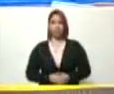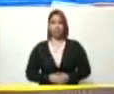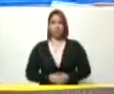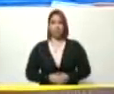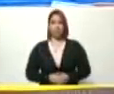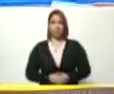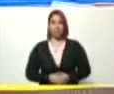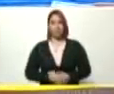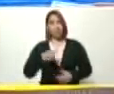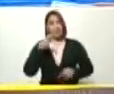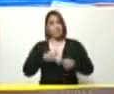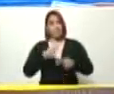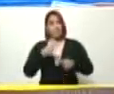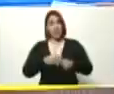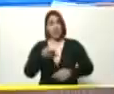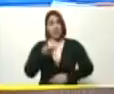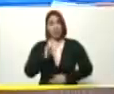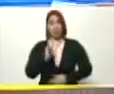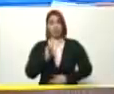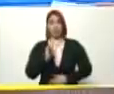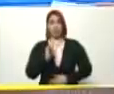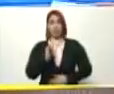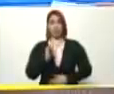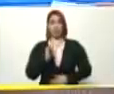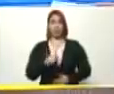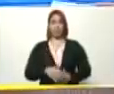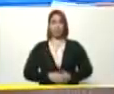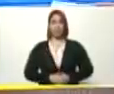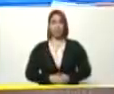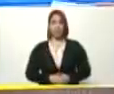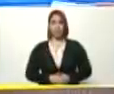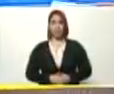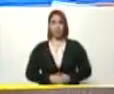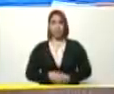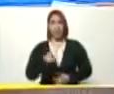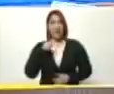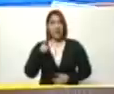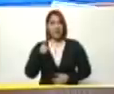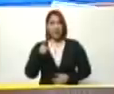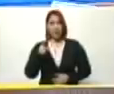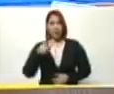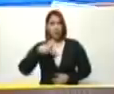El peligro está, señores oficiales, allí en lo que no vemos.